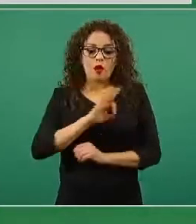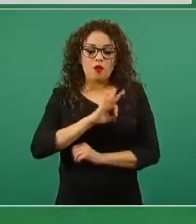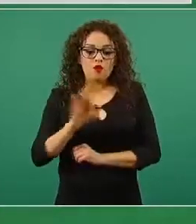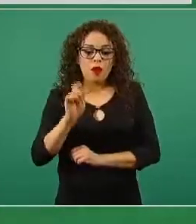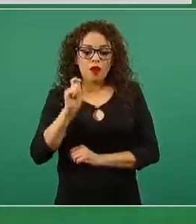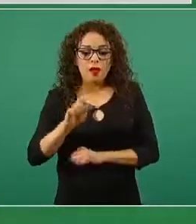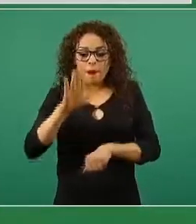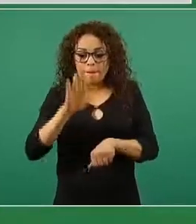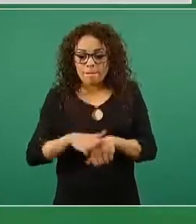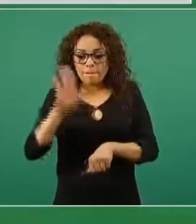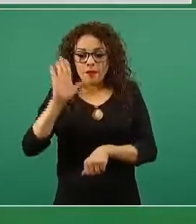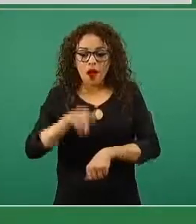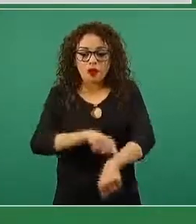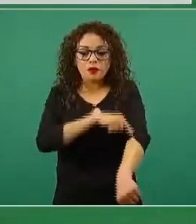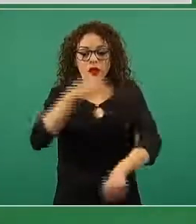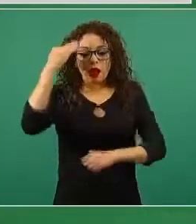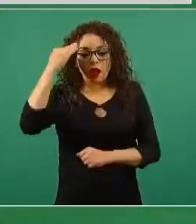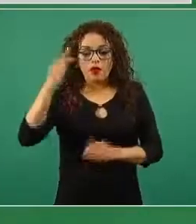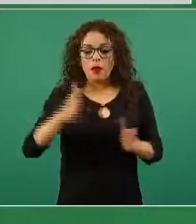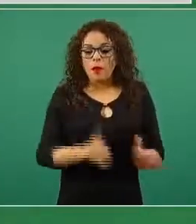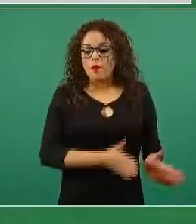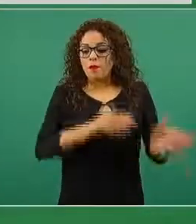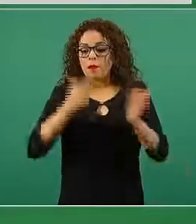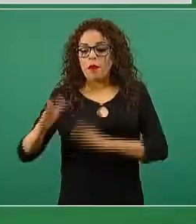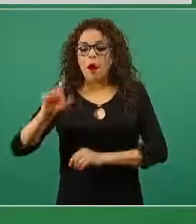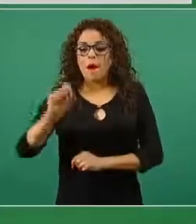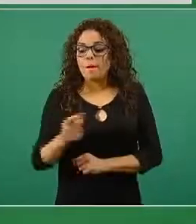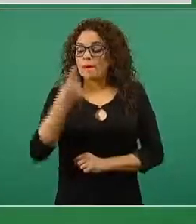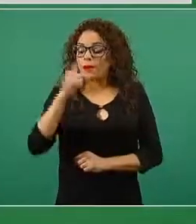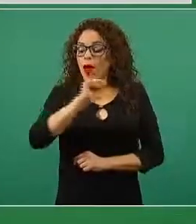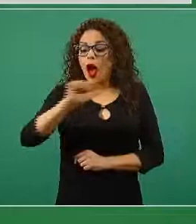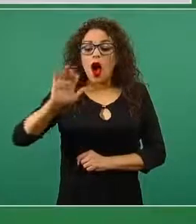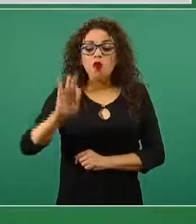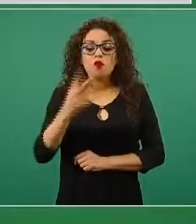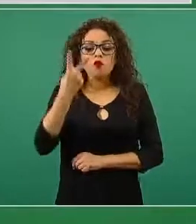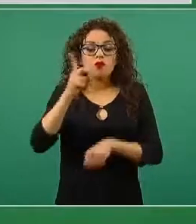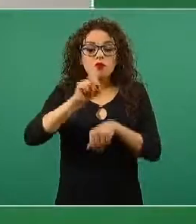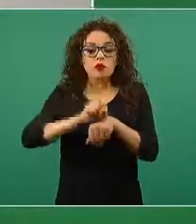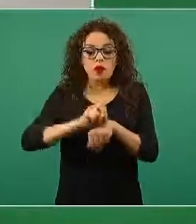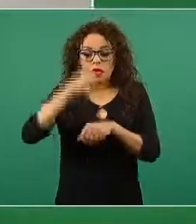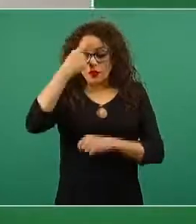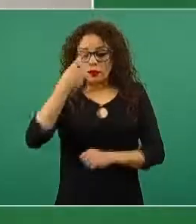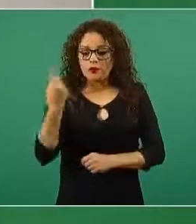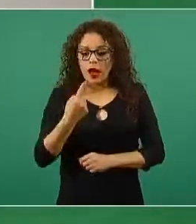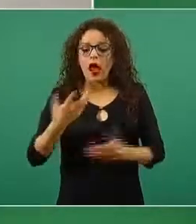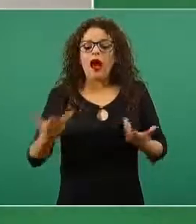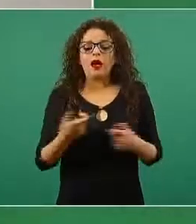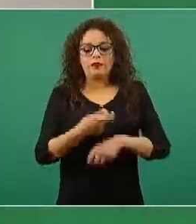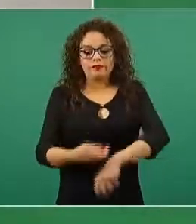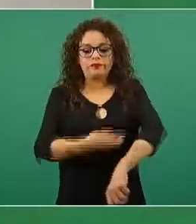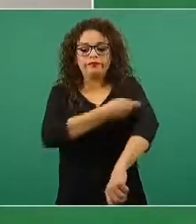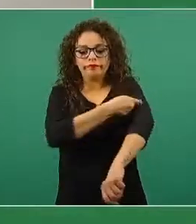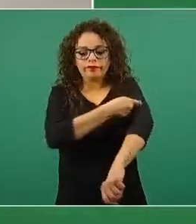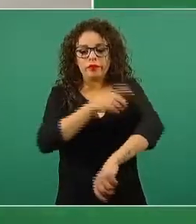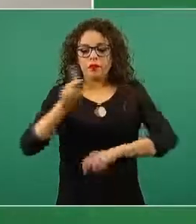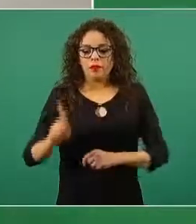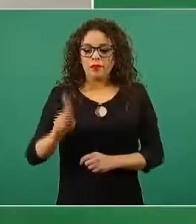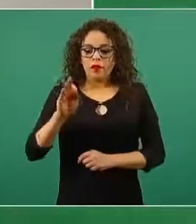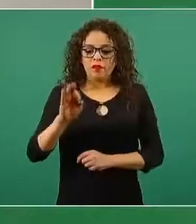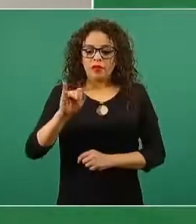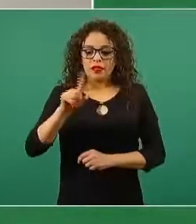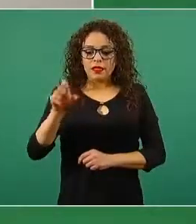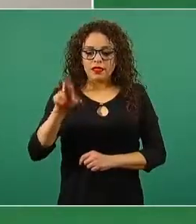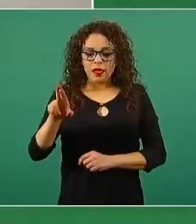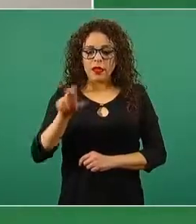alargar el tiempo de 21 y hasta 42 días para aplicarse la vacuna de Pfizer. Lo